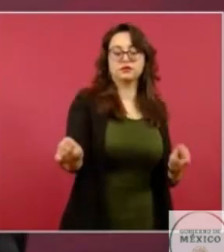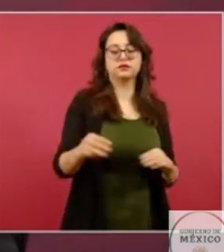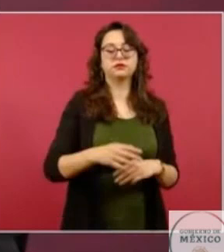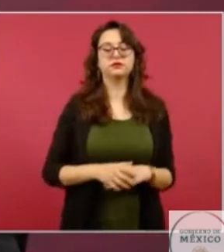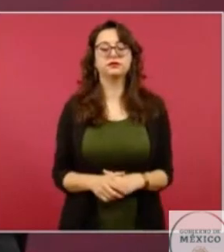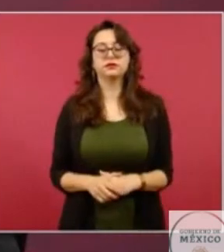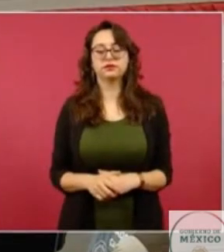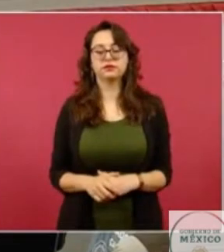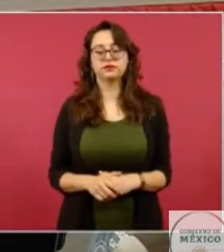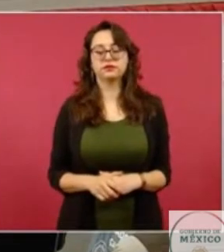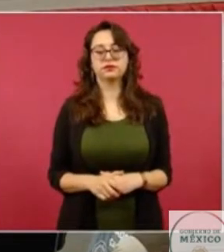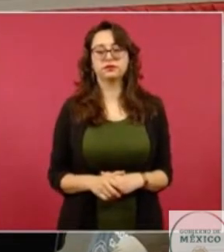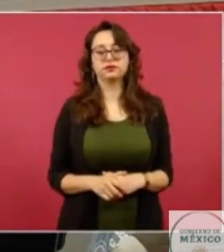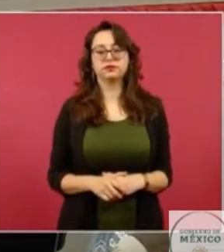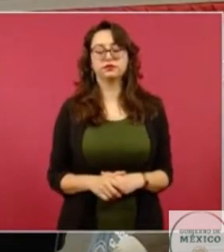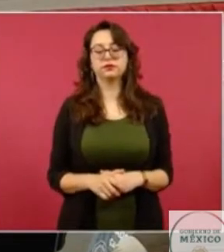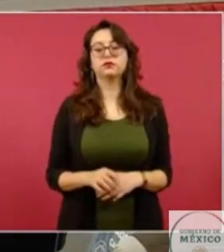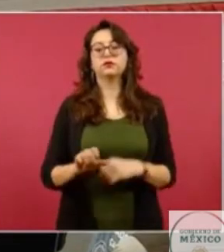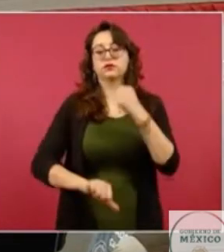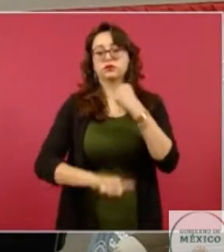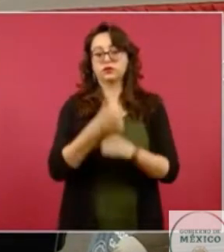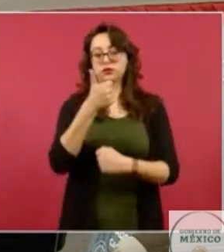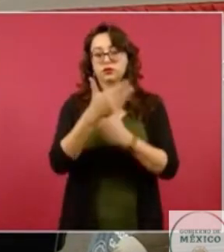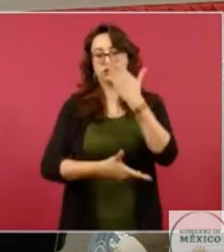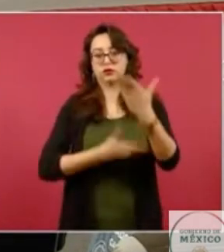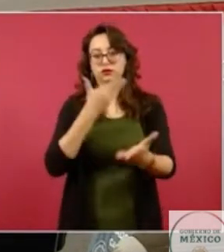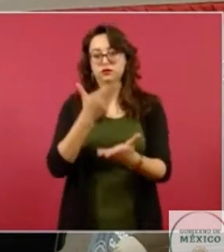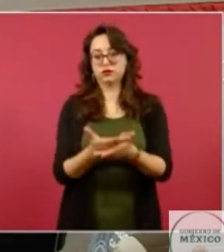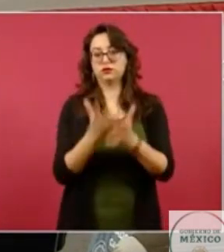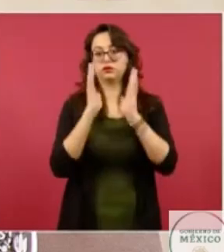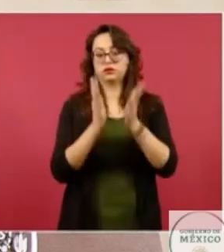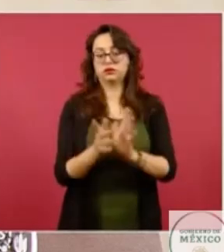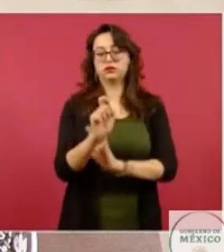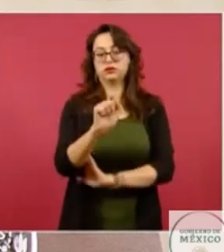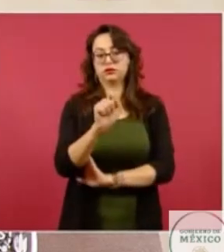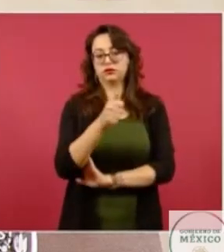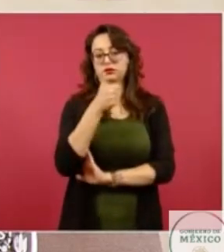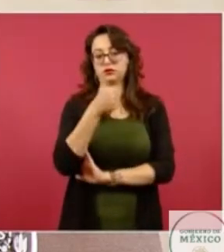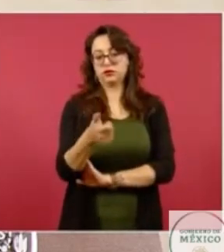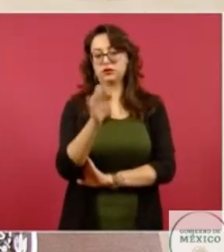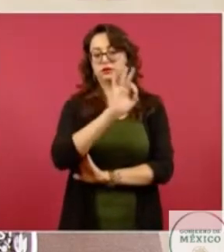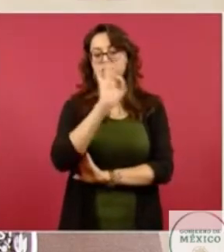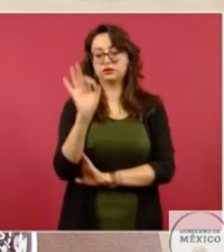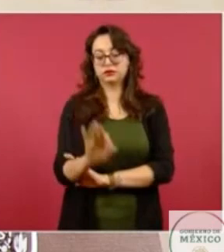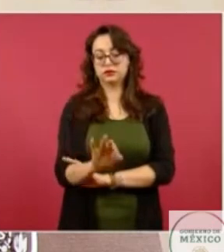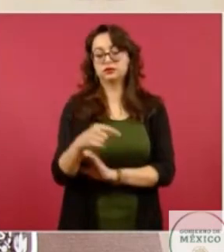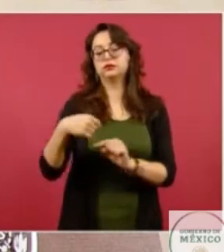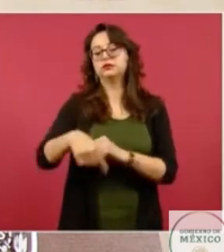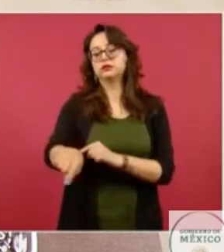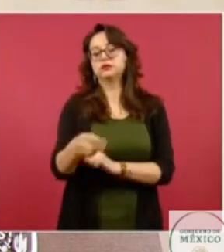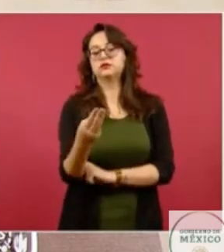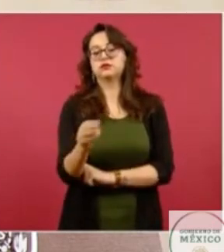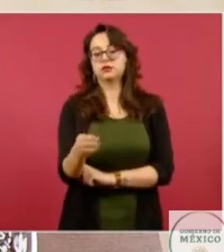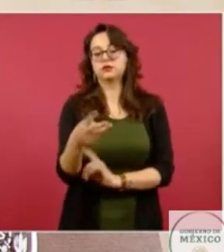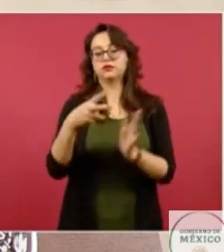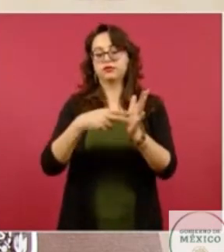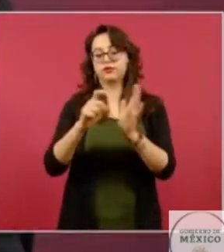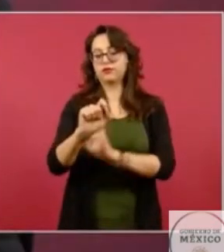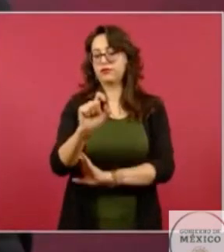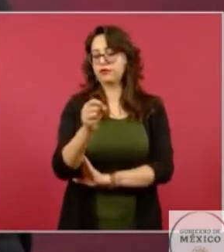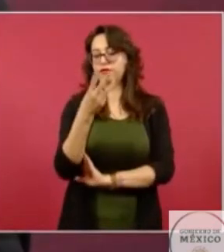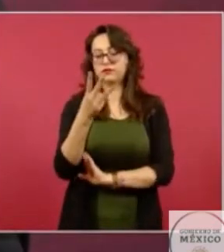tensión, 11 servicios con avance del 26%. Concluirán en mayo del